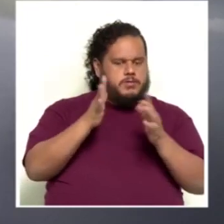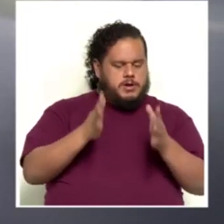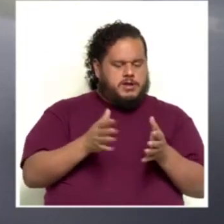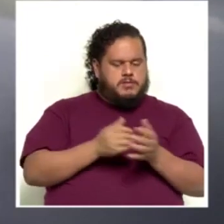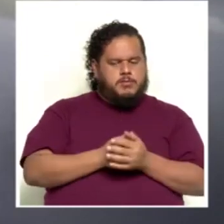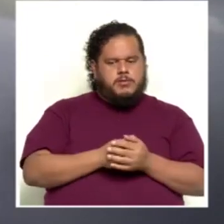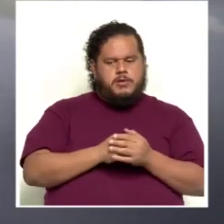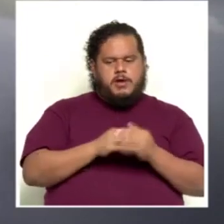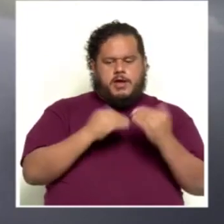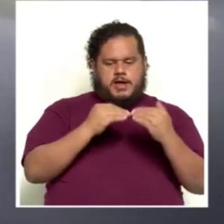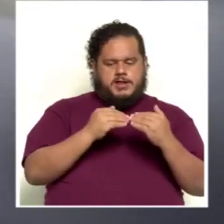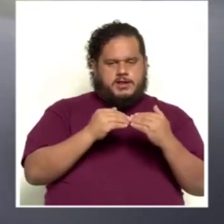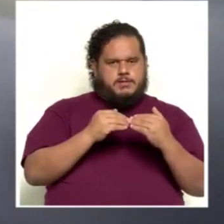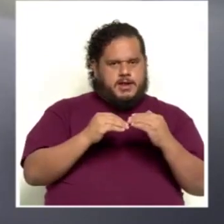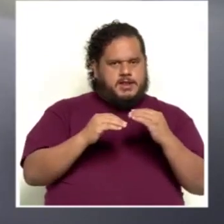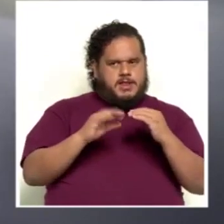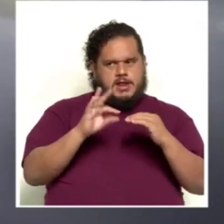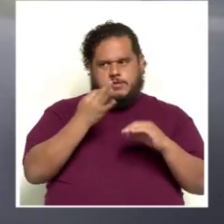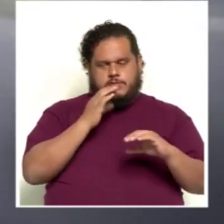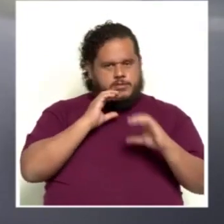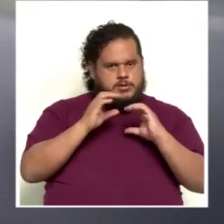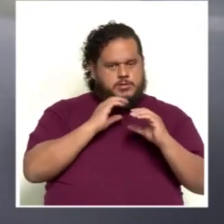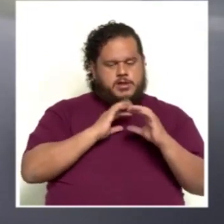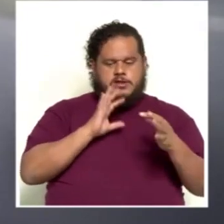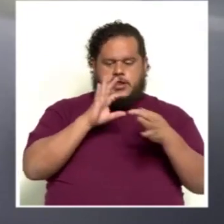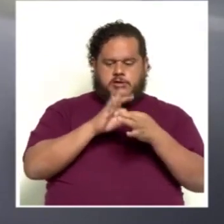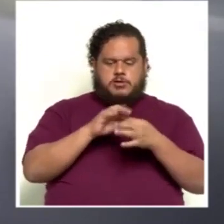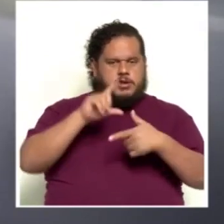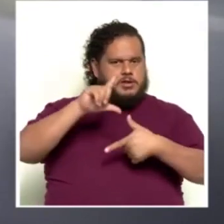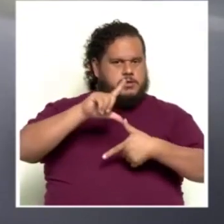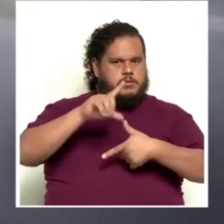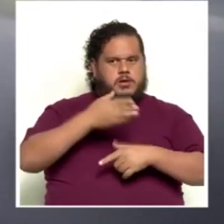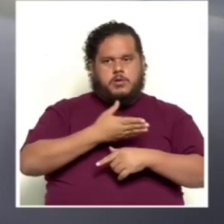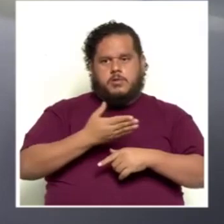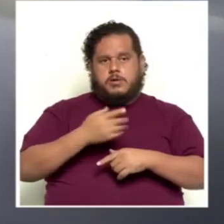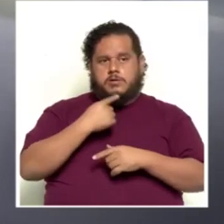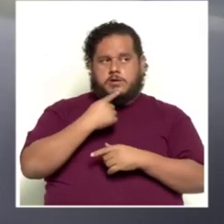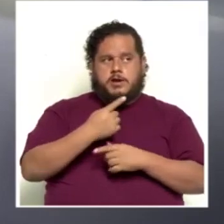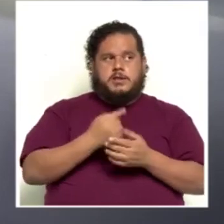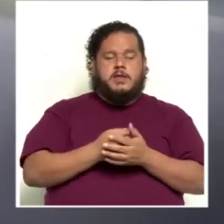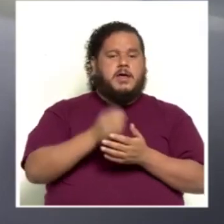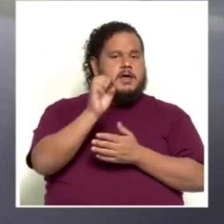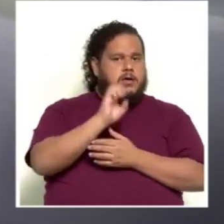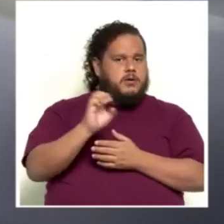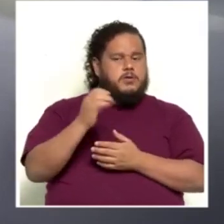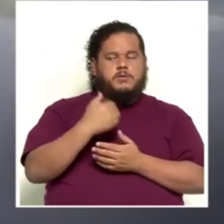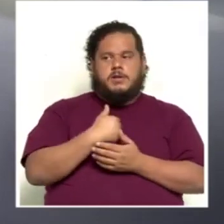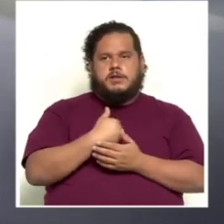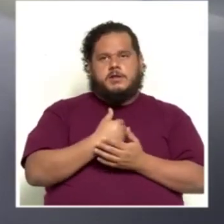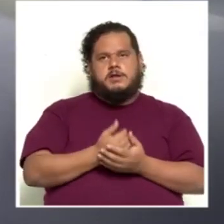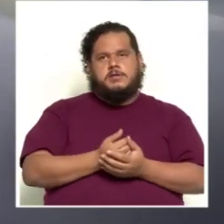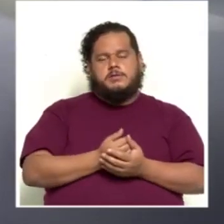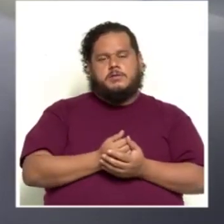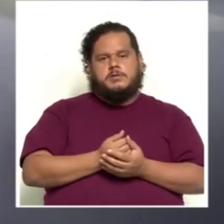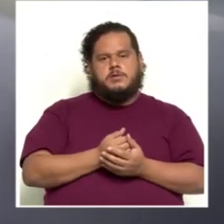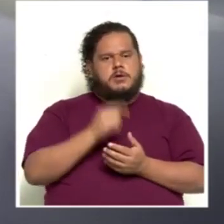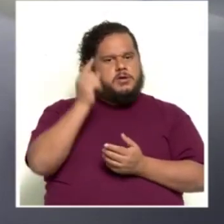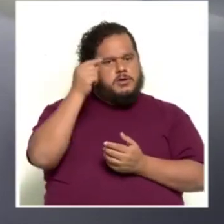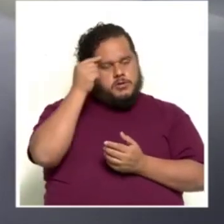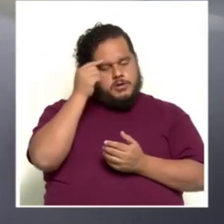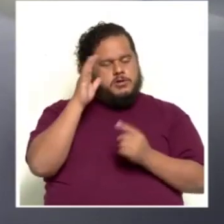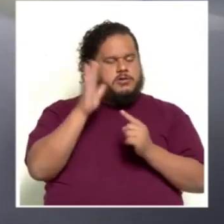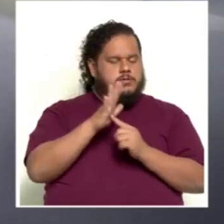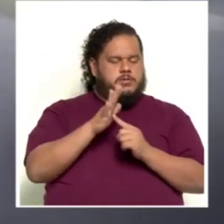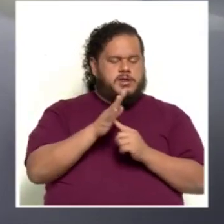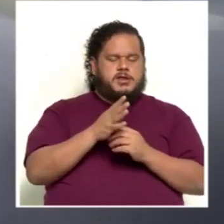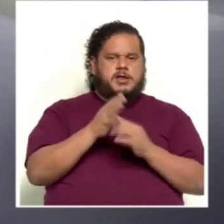a nivel mediático se asocia a Latinoamérica, cuando en realidad Europa ha tenido gobiernos